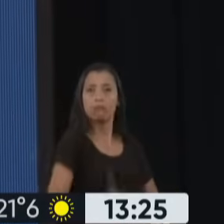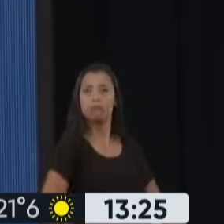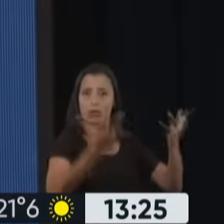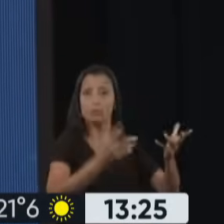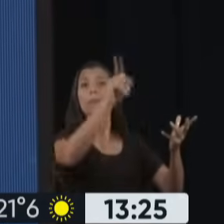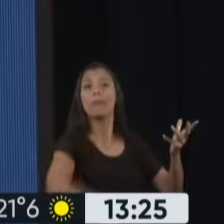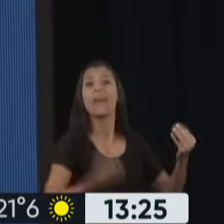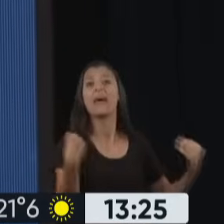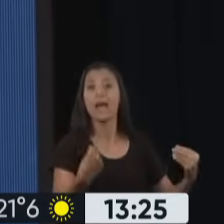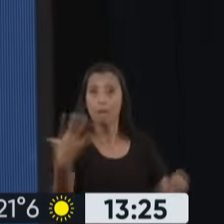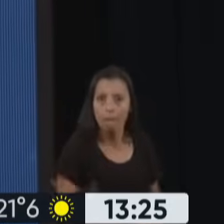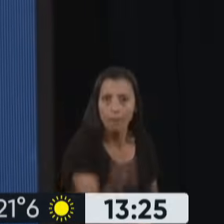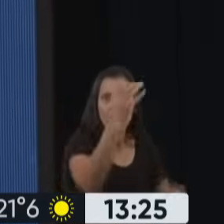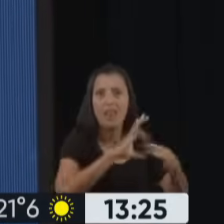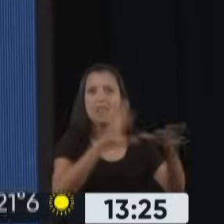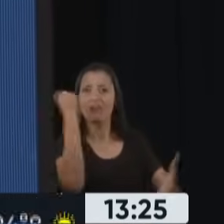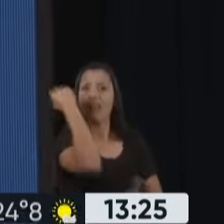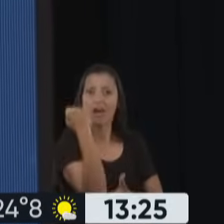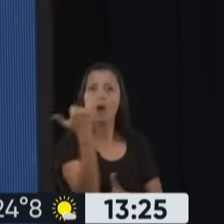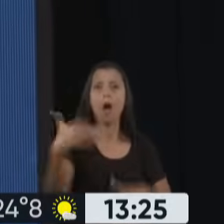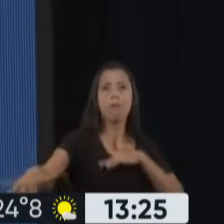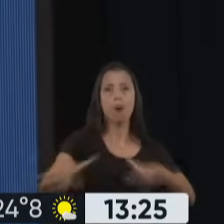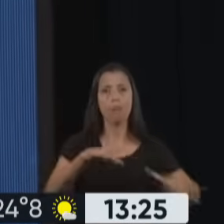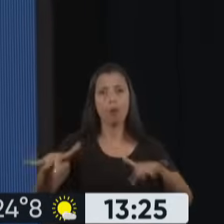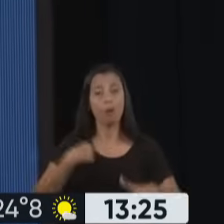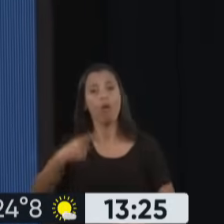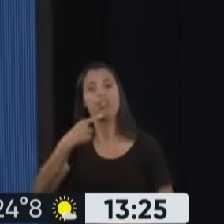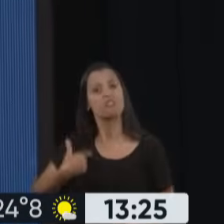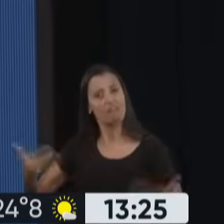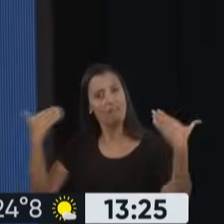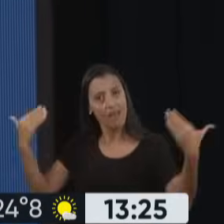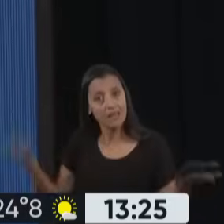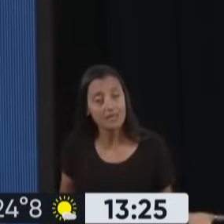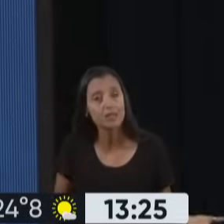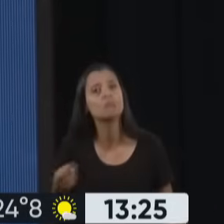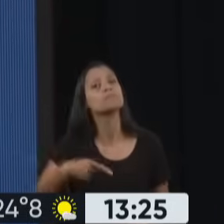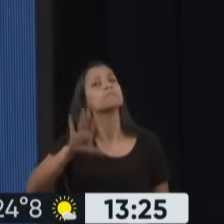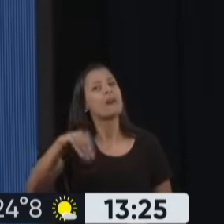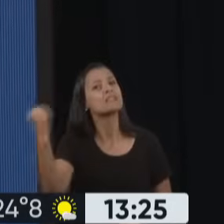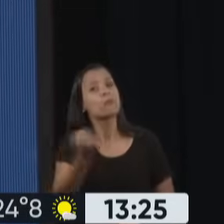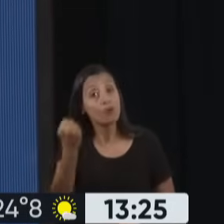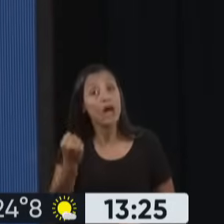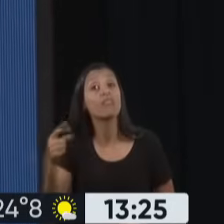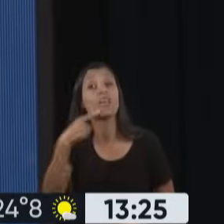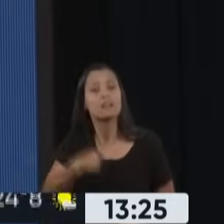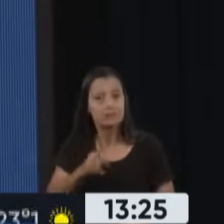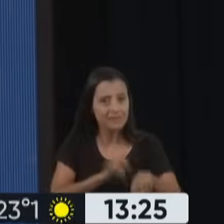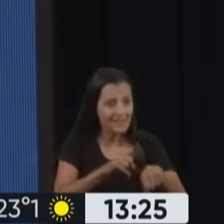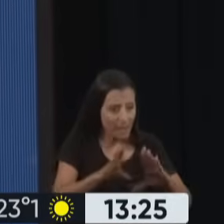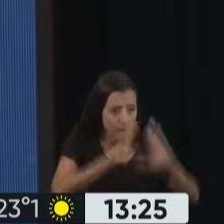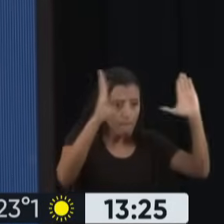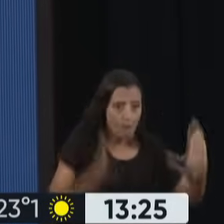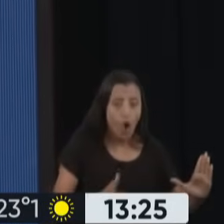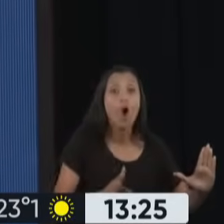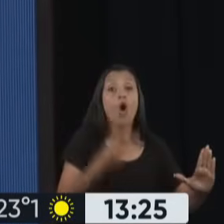libertad económica. ¿Y qué era lo más interesante de todo esto? Que solamente contemplaba la primera mitad del año